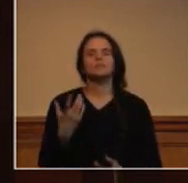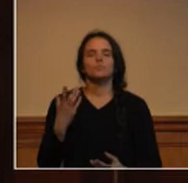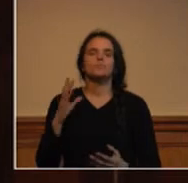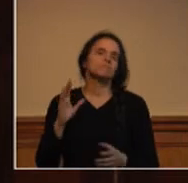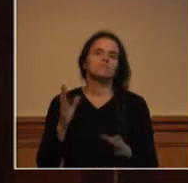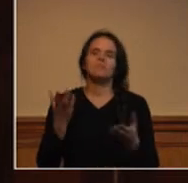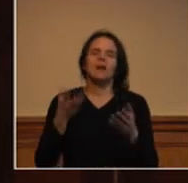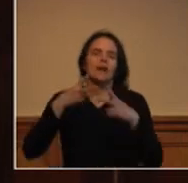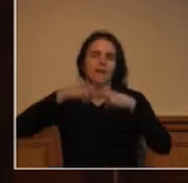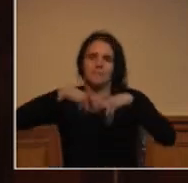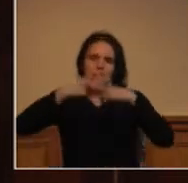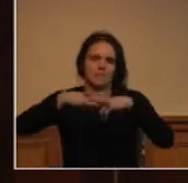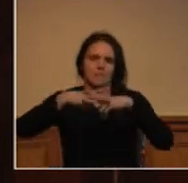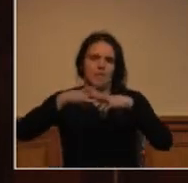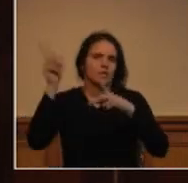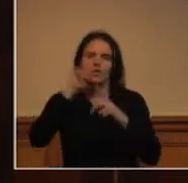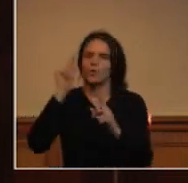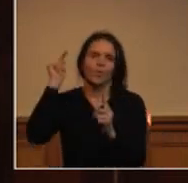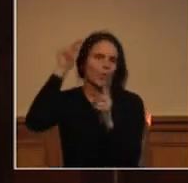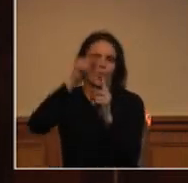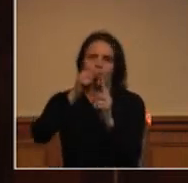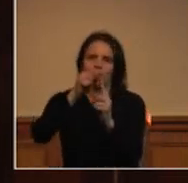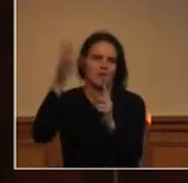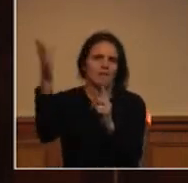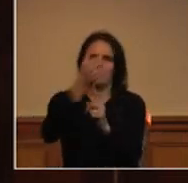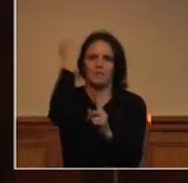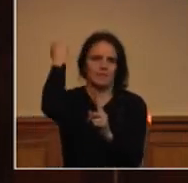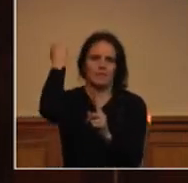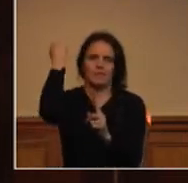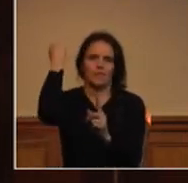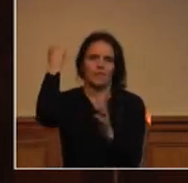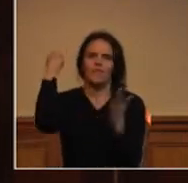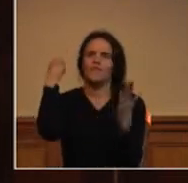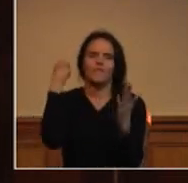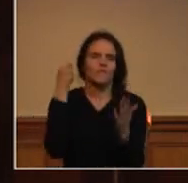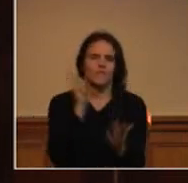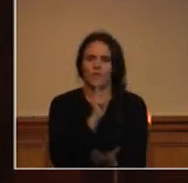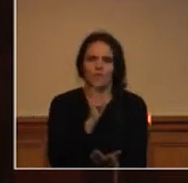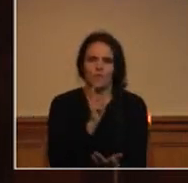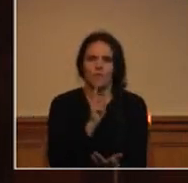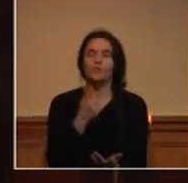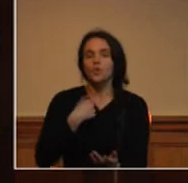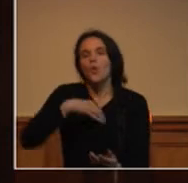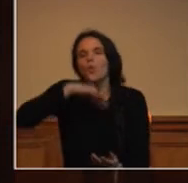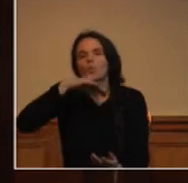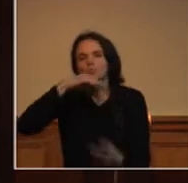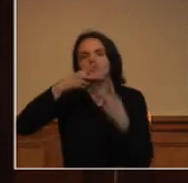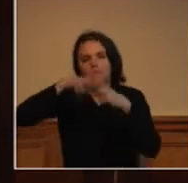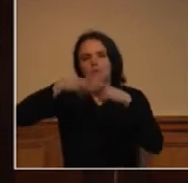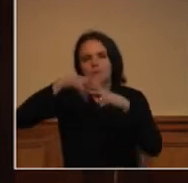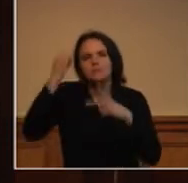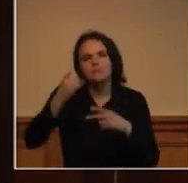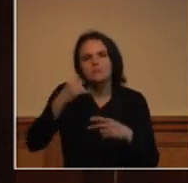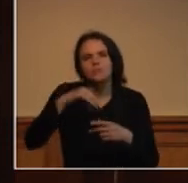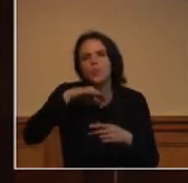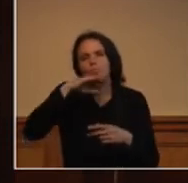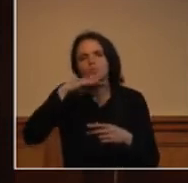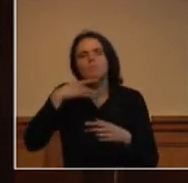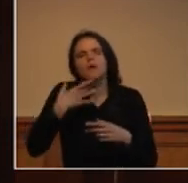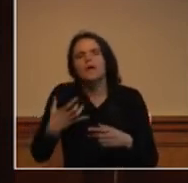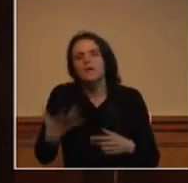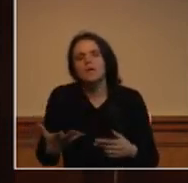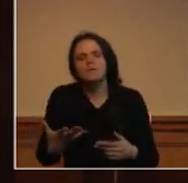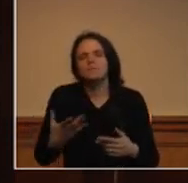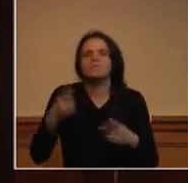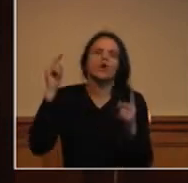fin. Es un martillo, es una tuerca, es una cosa que yo uso para algo. ¿Qué es el